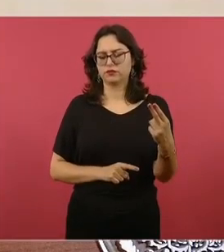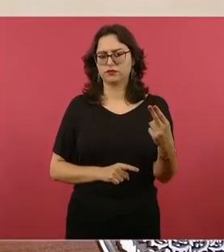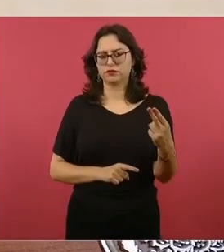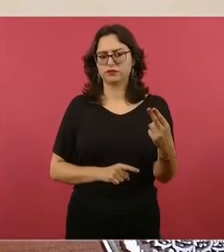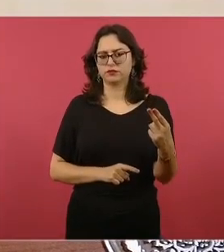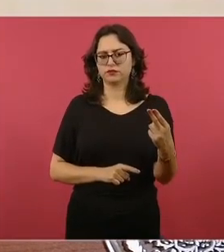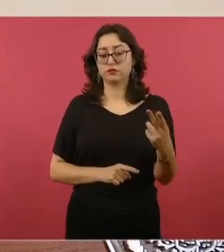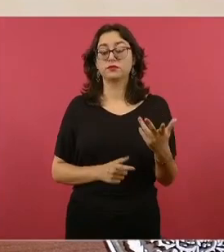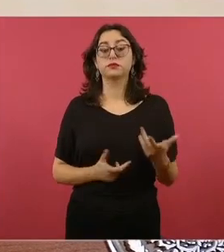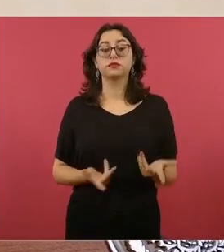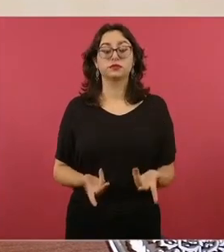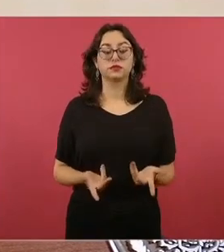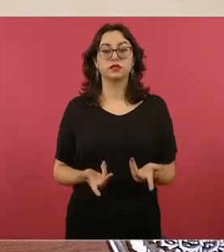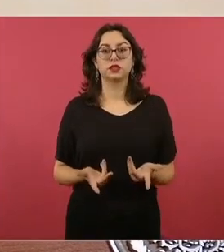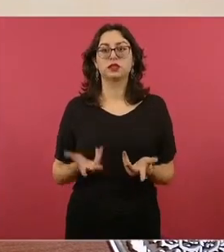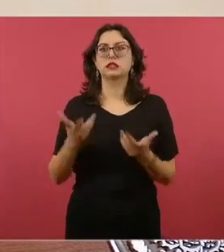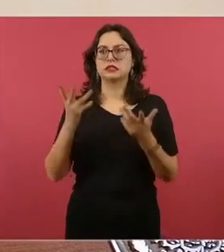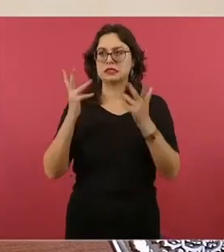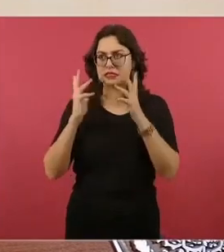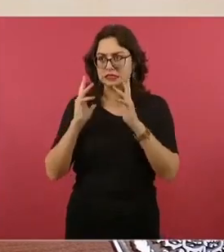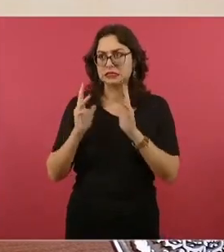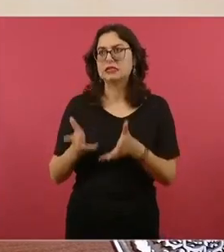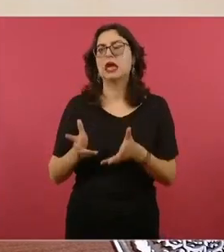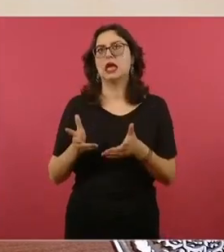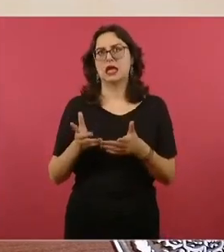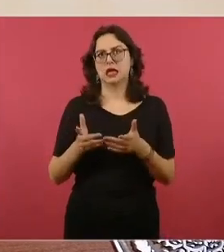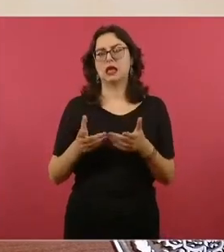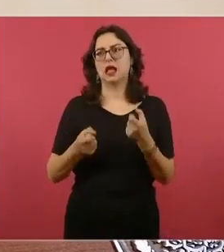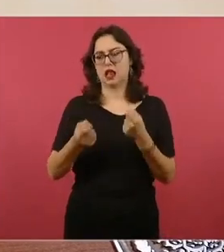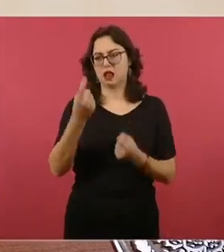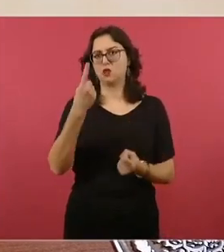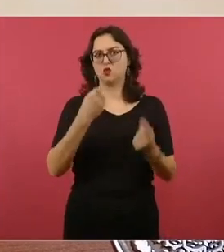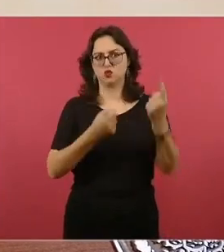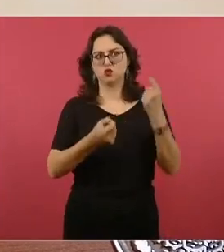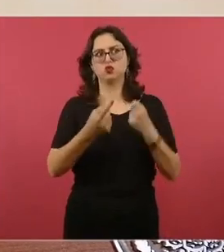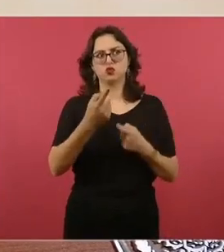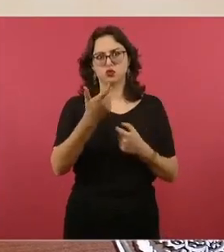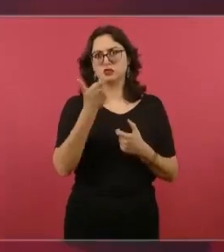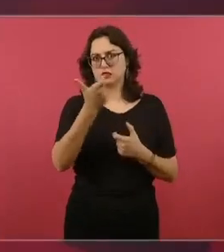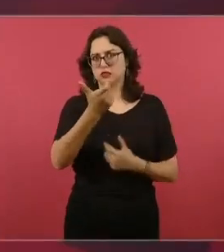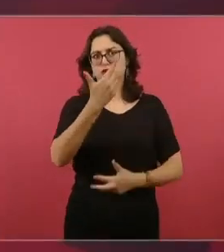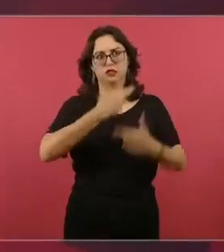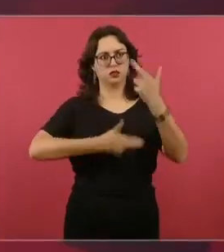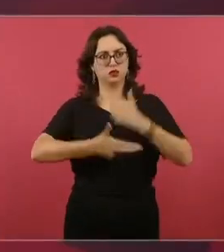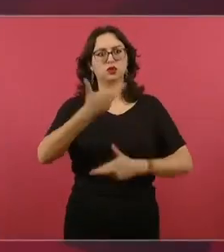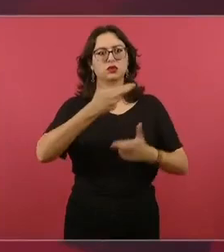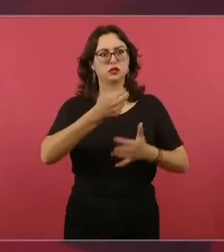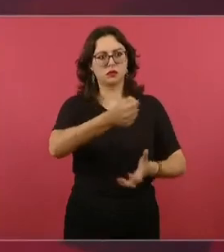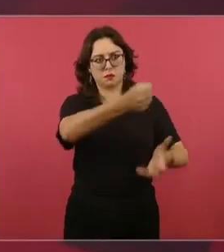Ya se han recuperado recursos. En el caso, por ejemplo, de Pemex, hubo una empresa